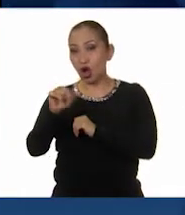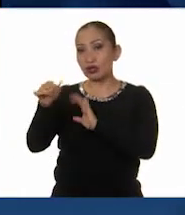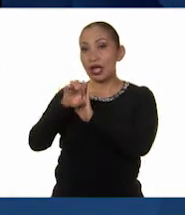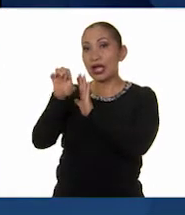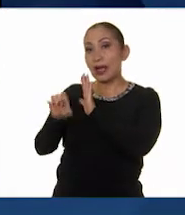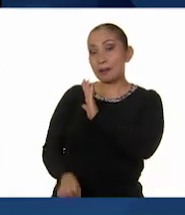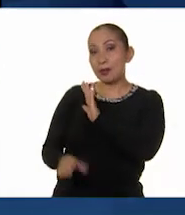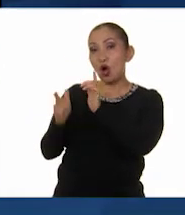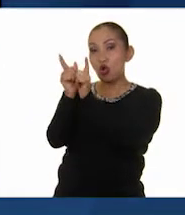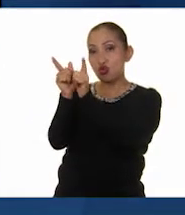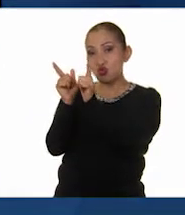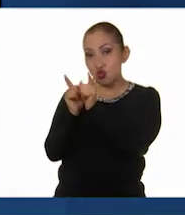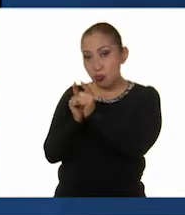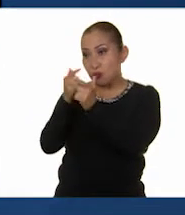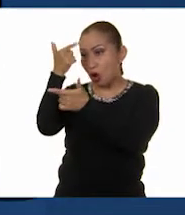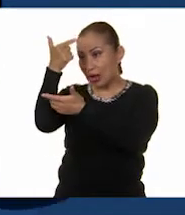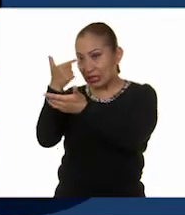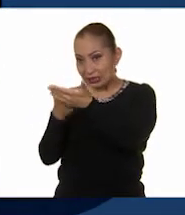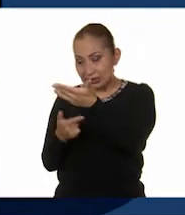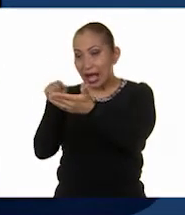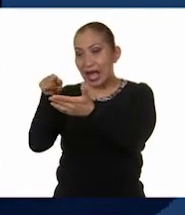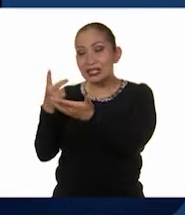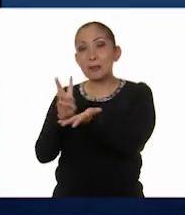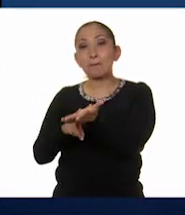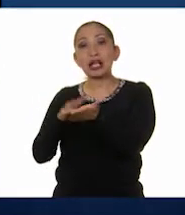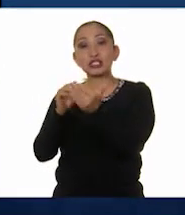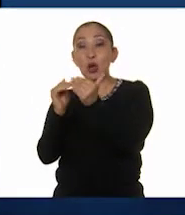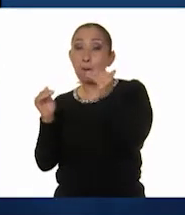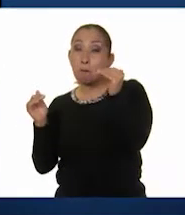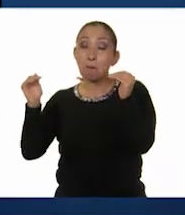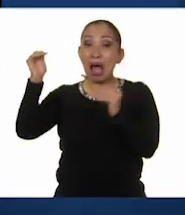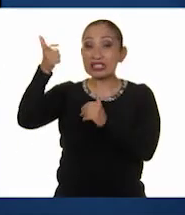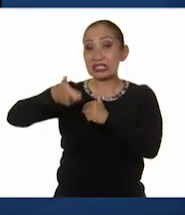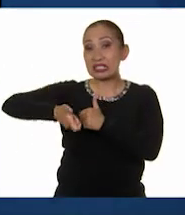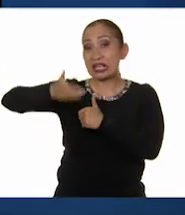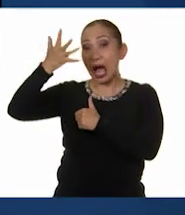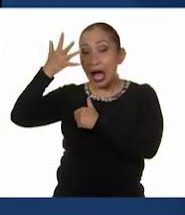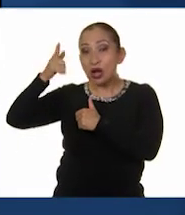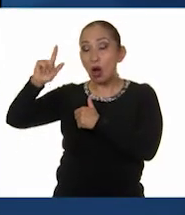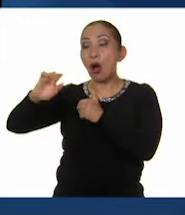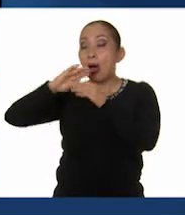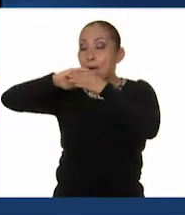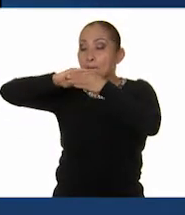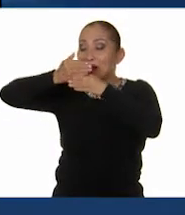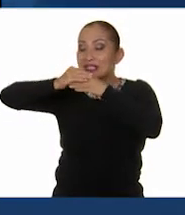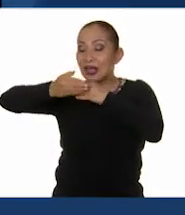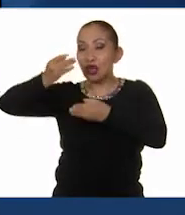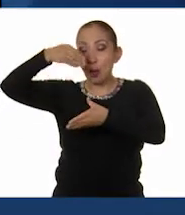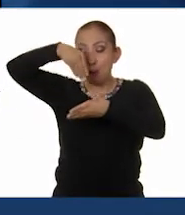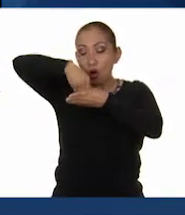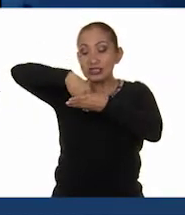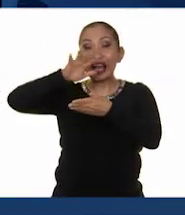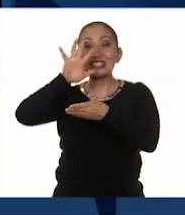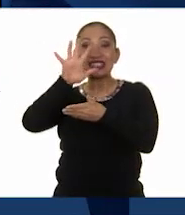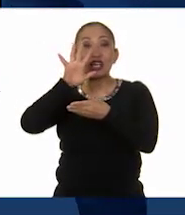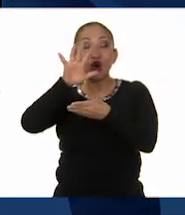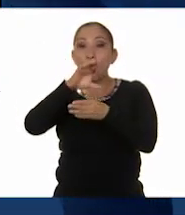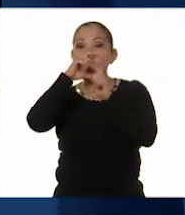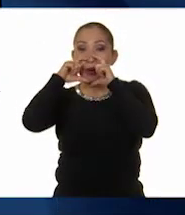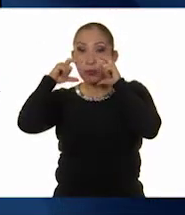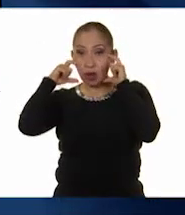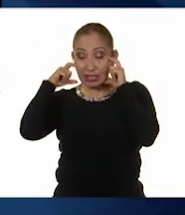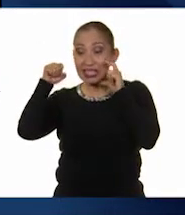de conjunto que se puede obtener es el del precio máximo de cubrebocas plisado en bolsa de 5 piezas.